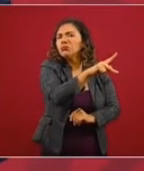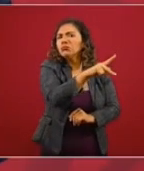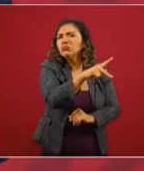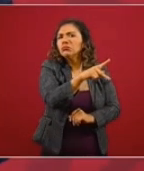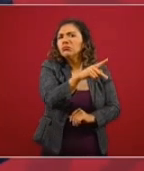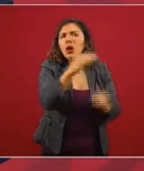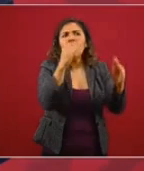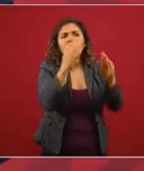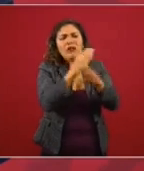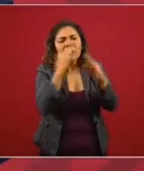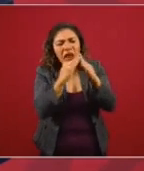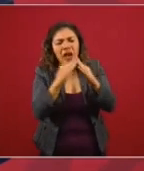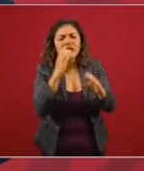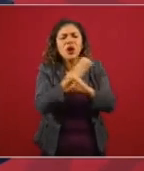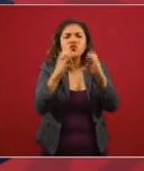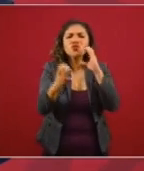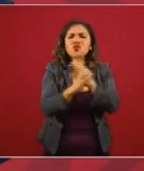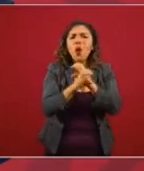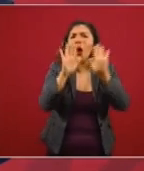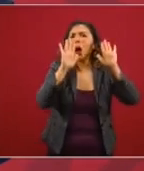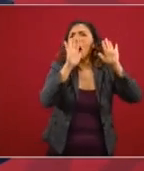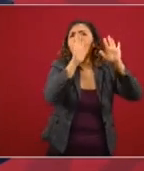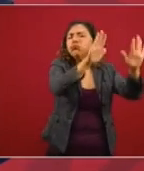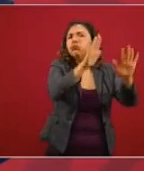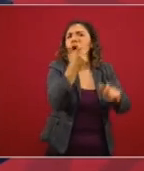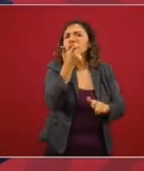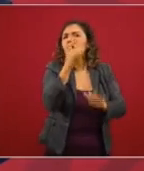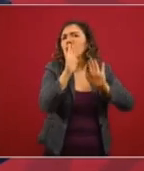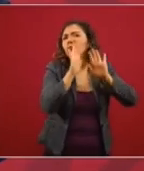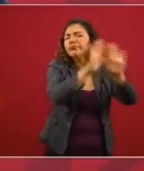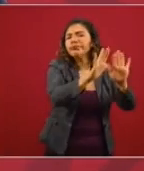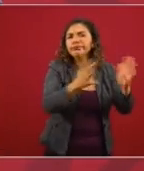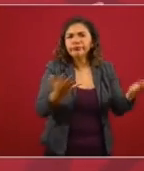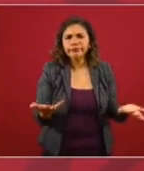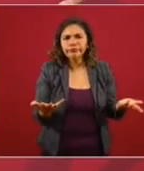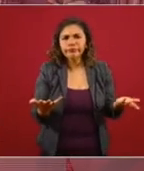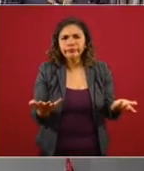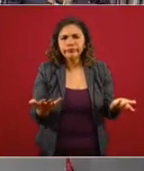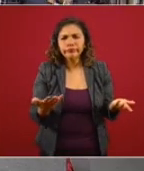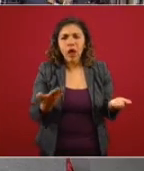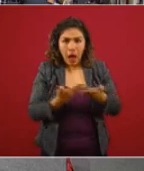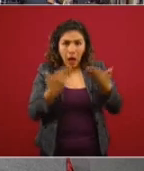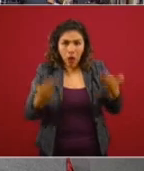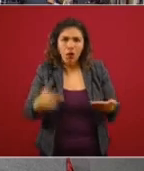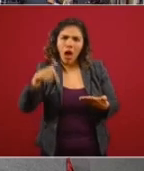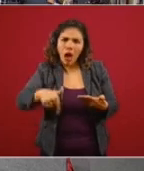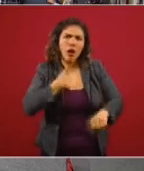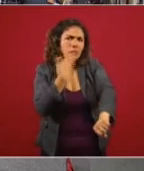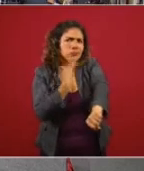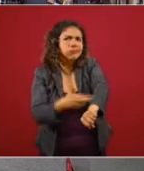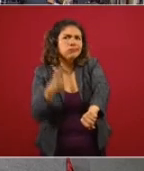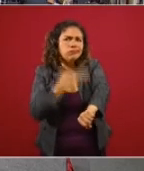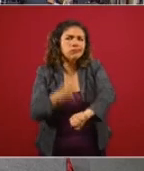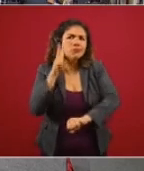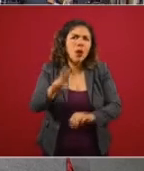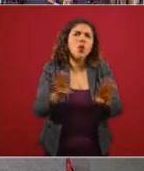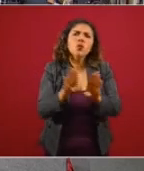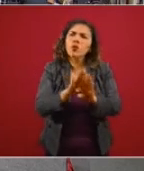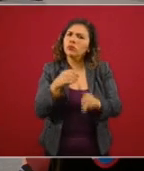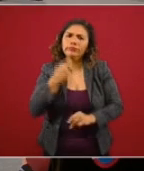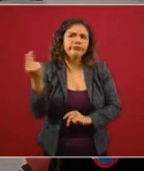el bien o el dinero. Entonces nosotros estamos ya viendo esto, o sea, y vamos a